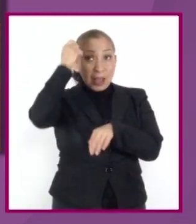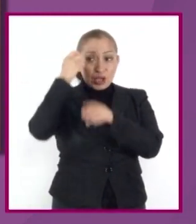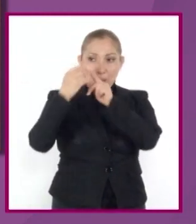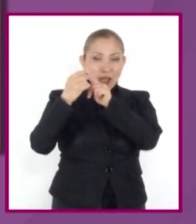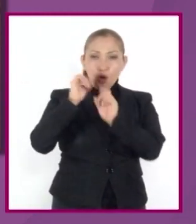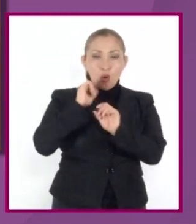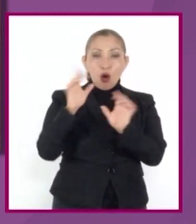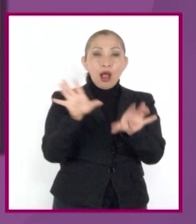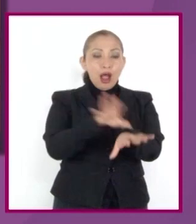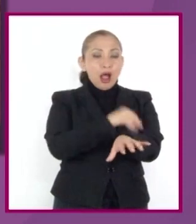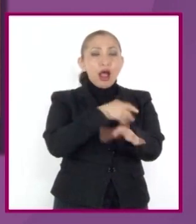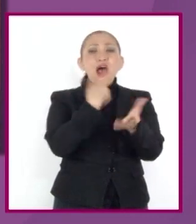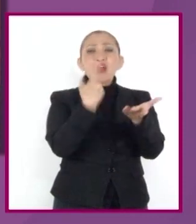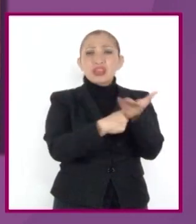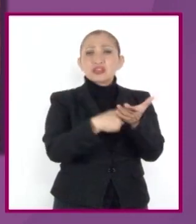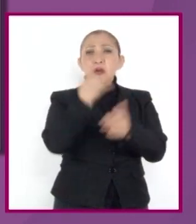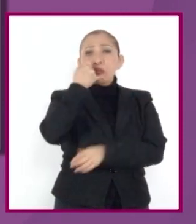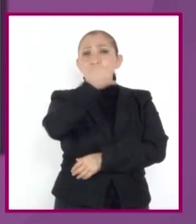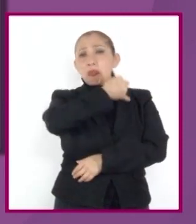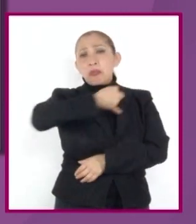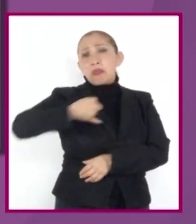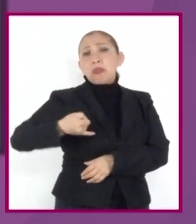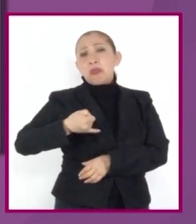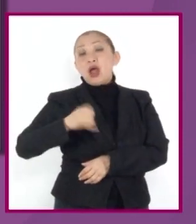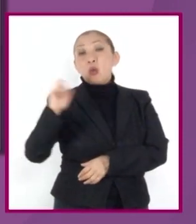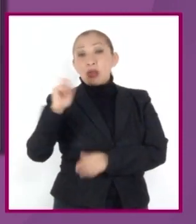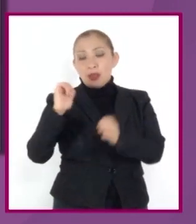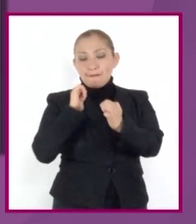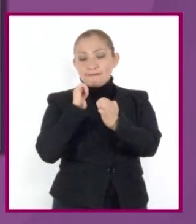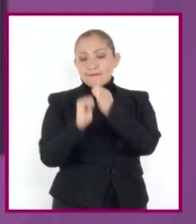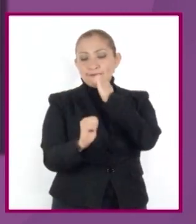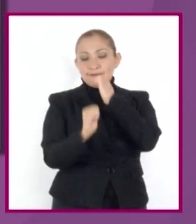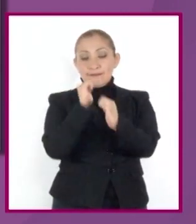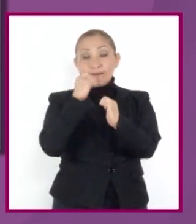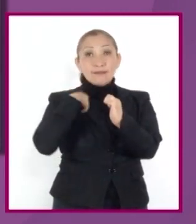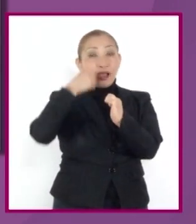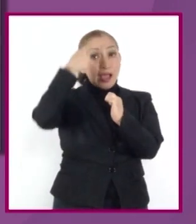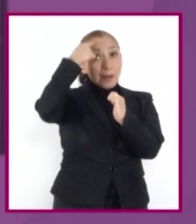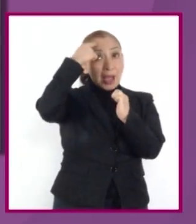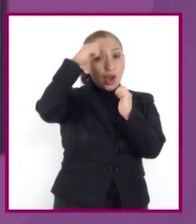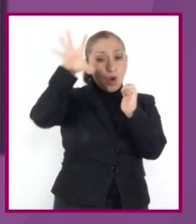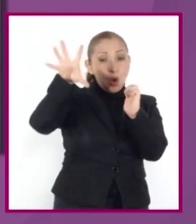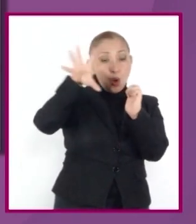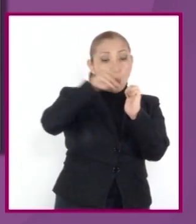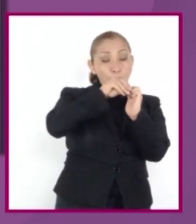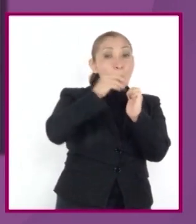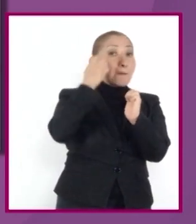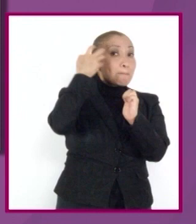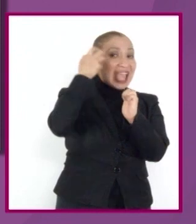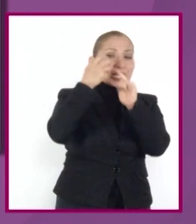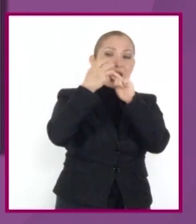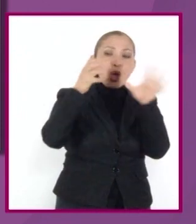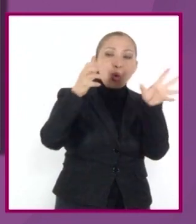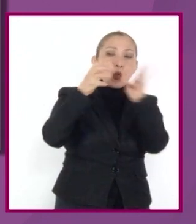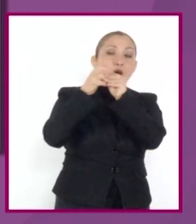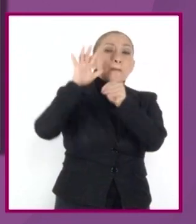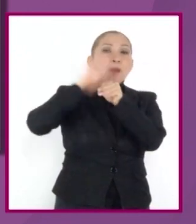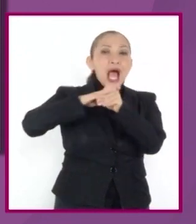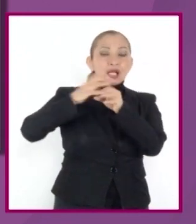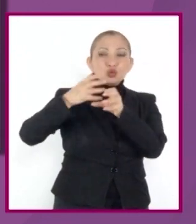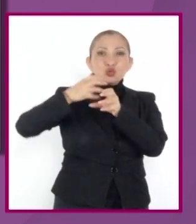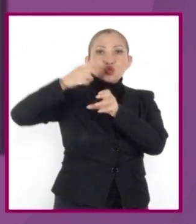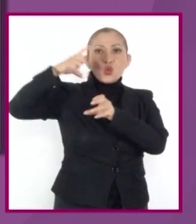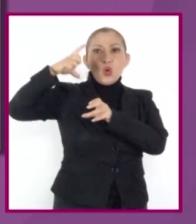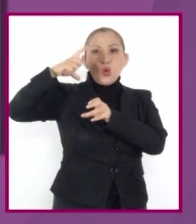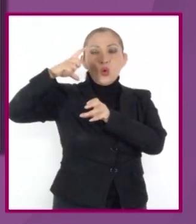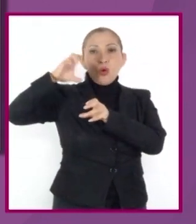peine están eléctricamente neutros. Al frotarlos, el cabello cede electrones al peine y este queda con más electrones que